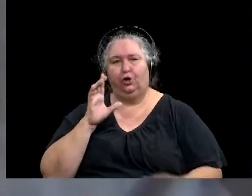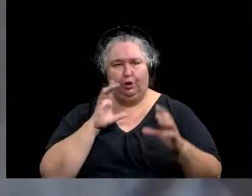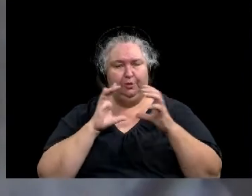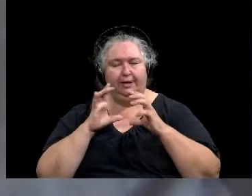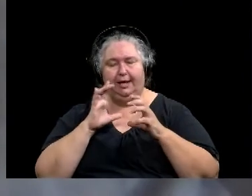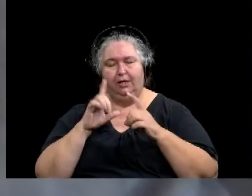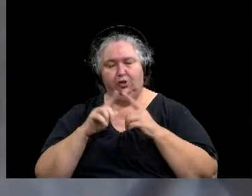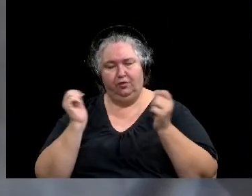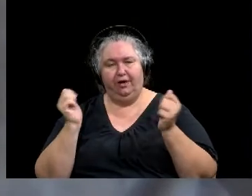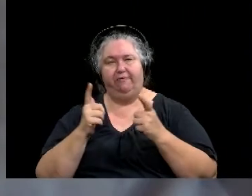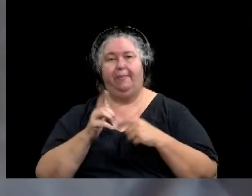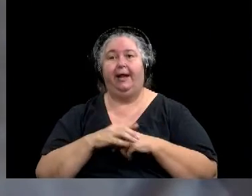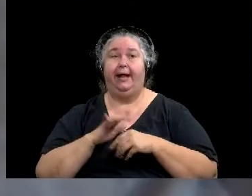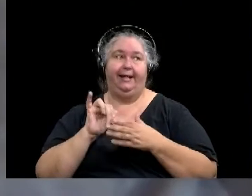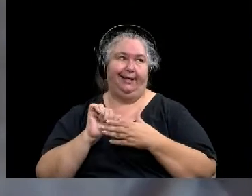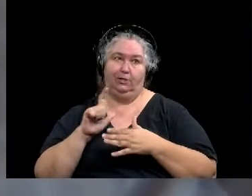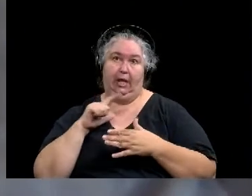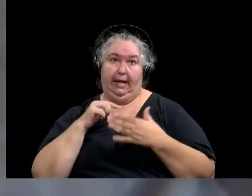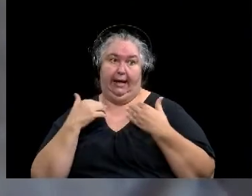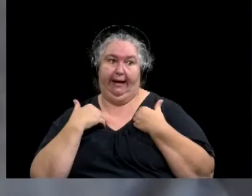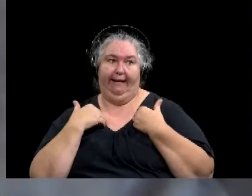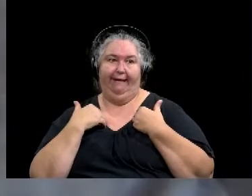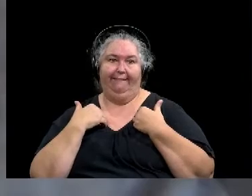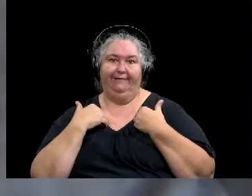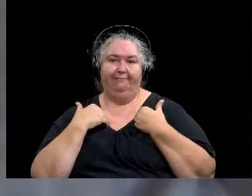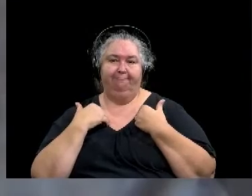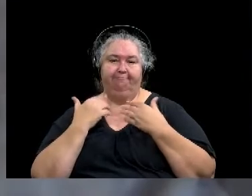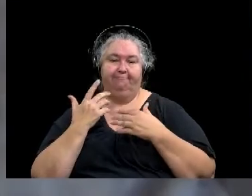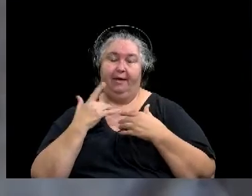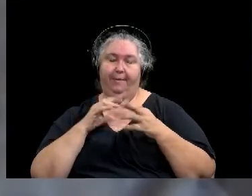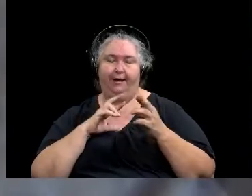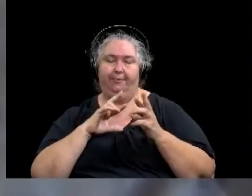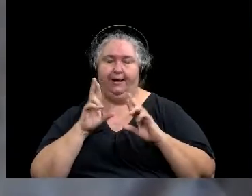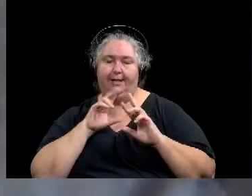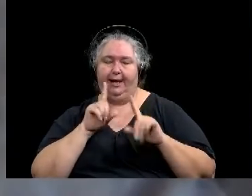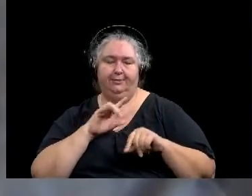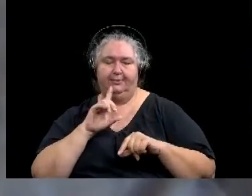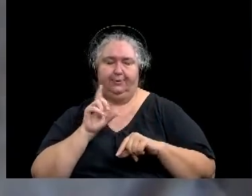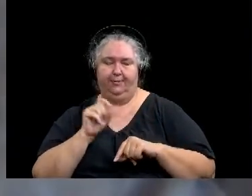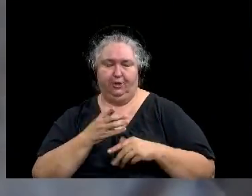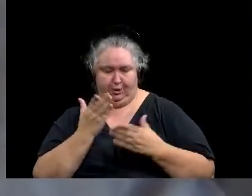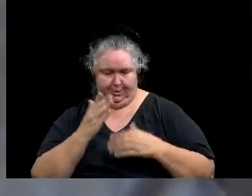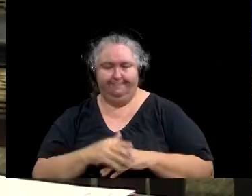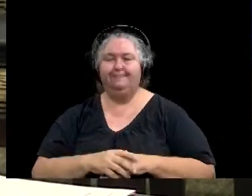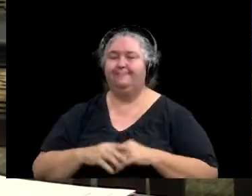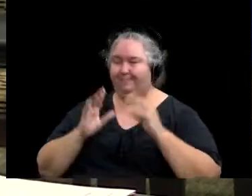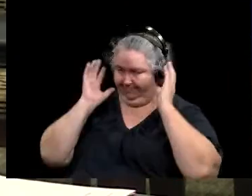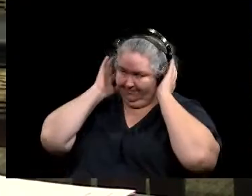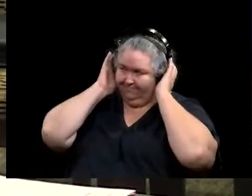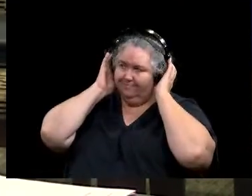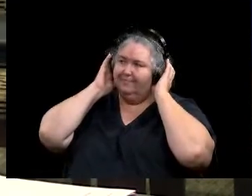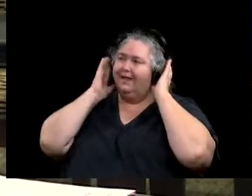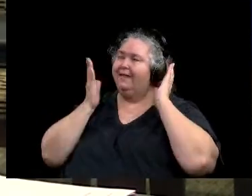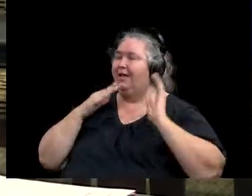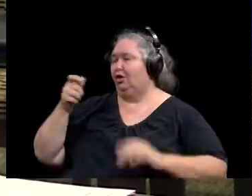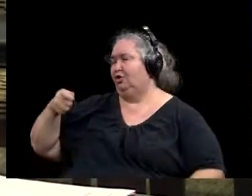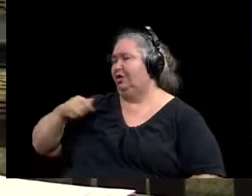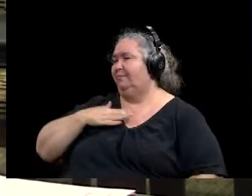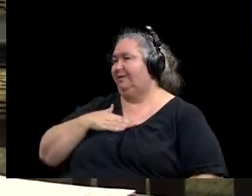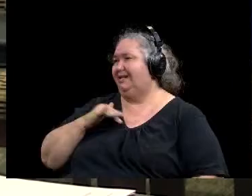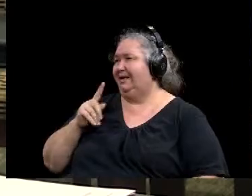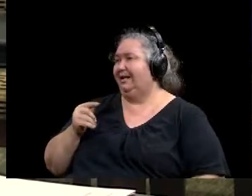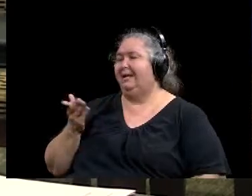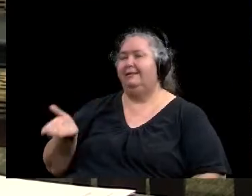oficina es todo lo que tengo por hoy y quiero estoy listo para contestar las preguntas gracias a